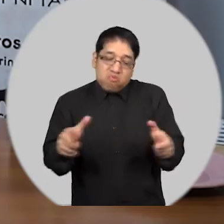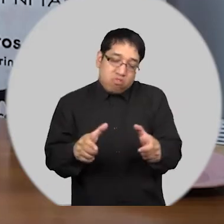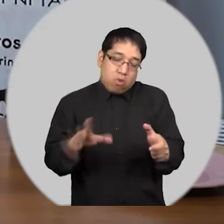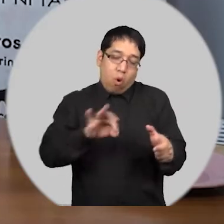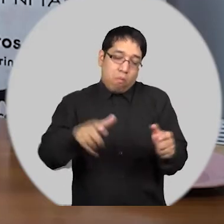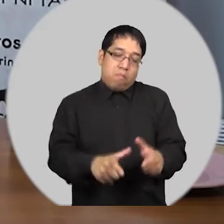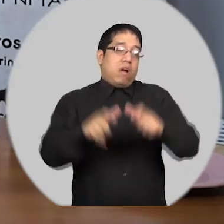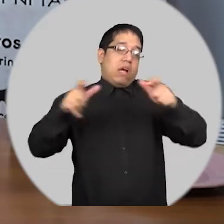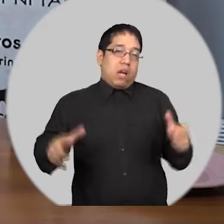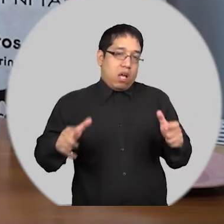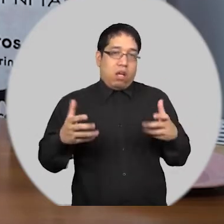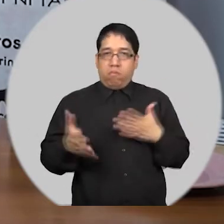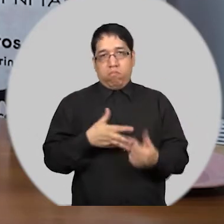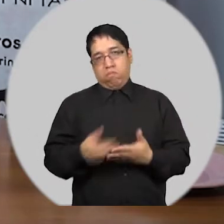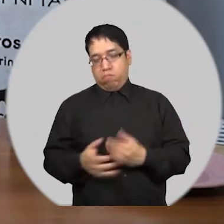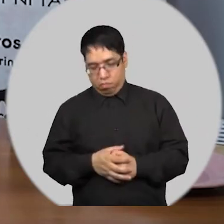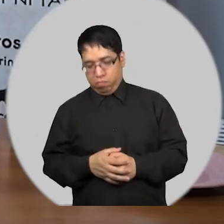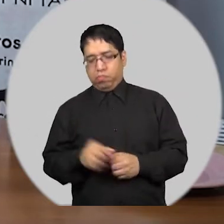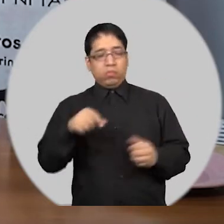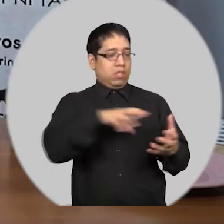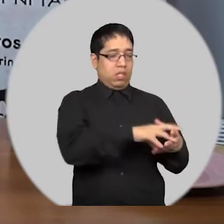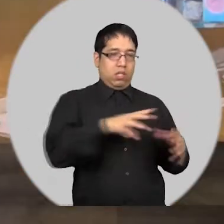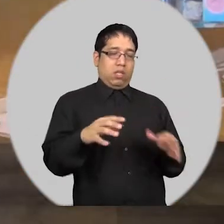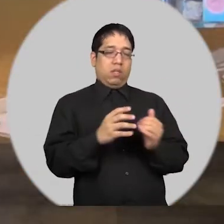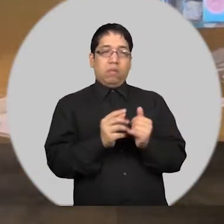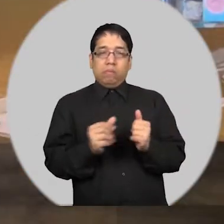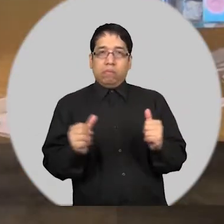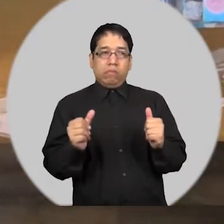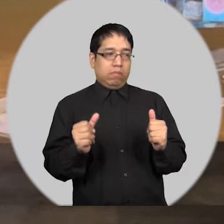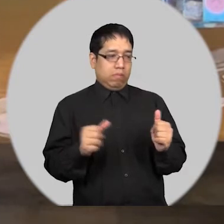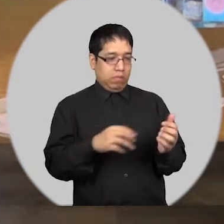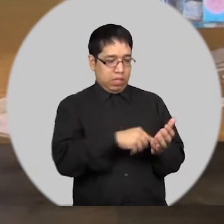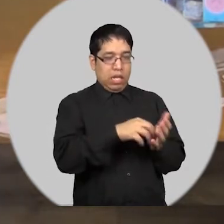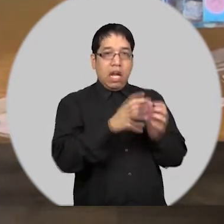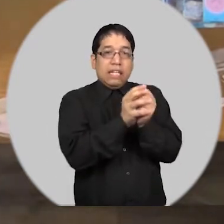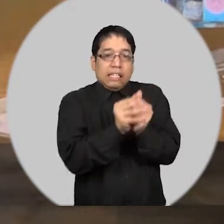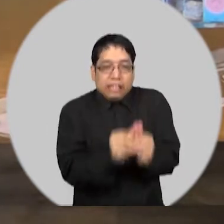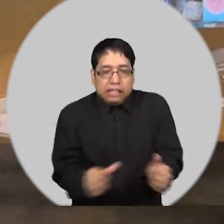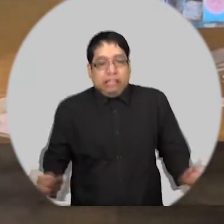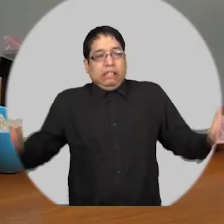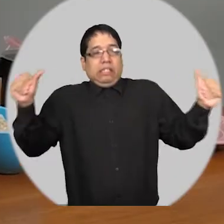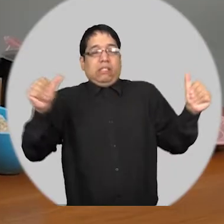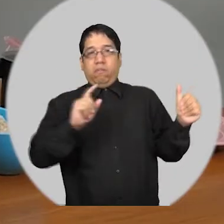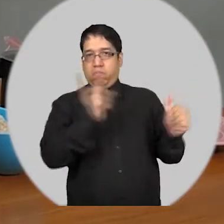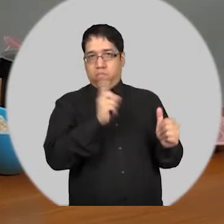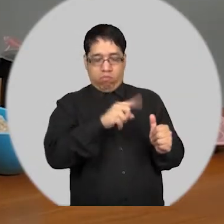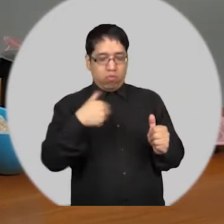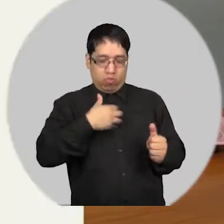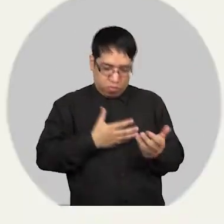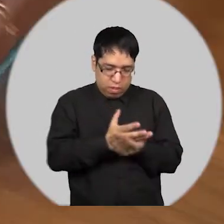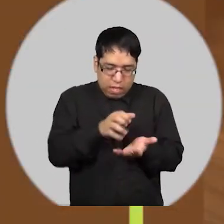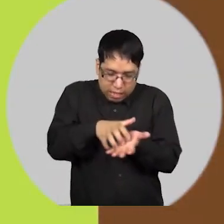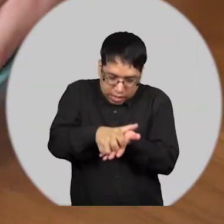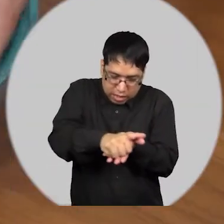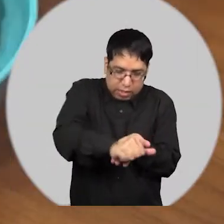también. Vamos a utilizar como una masa quebrada. ¿Qué sería una masa quebrada? Una masa que no se estira, sino que nosotros tenemos que ir